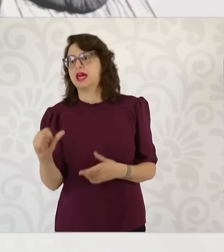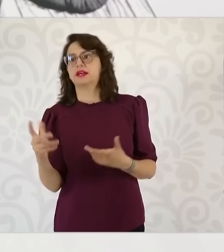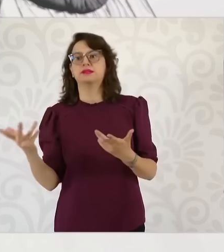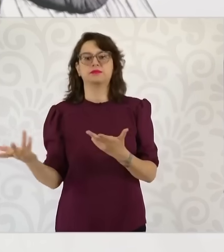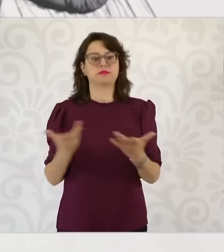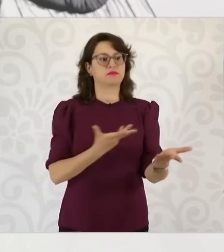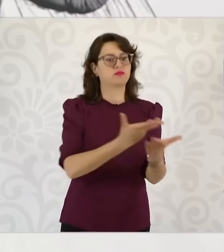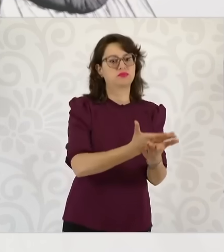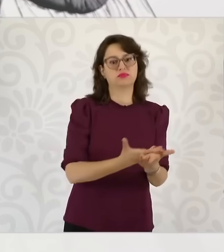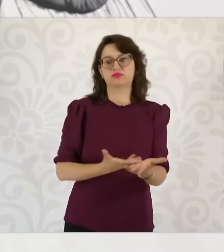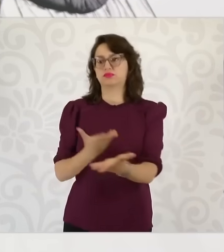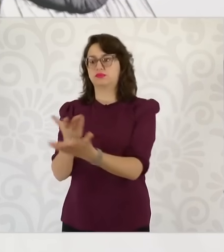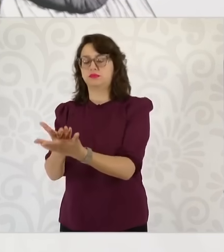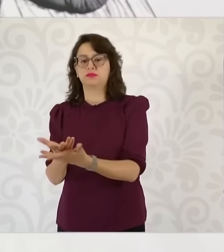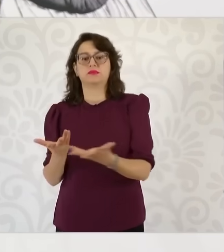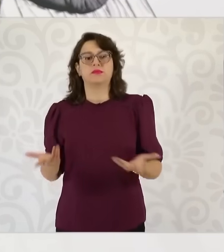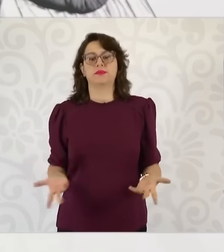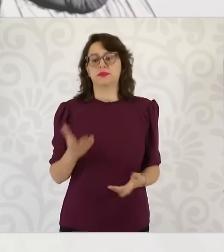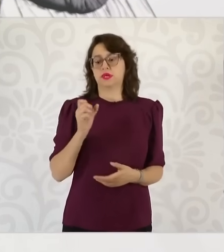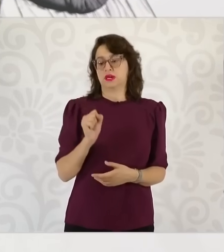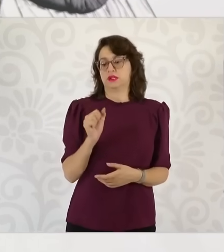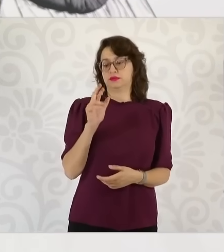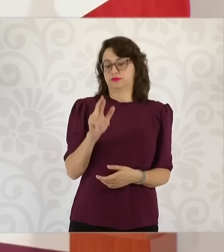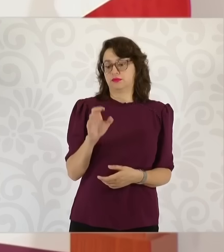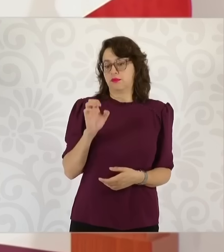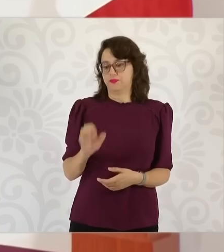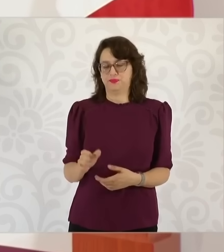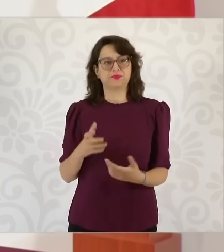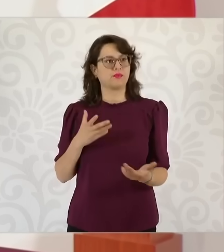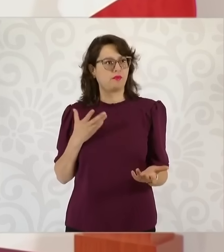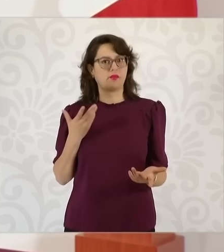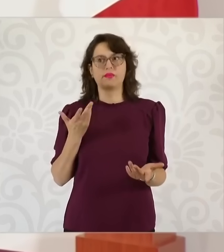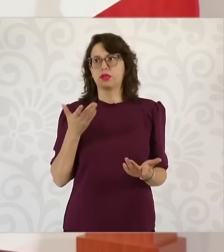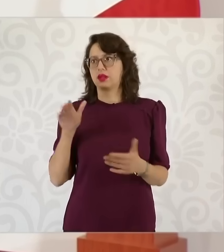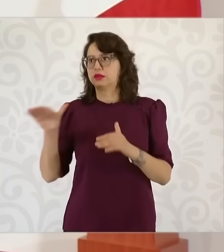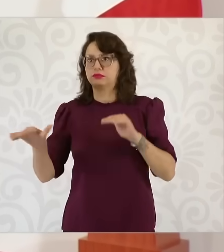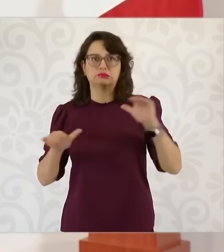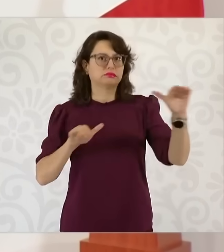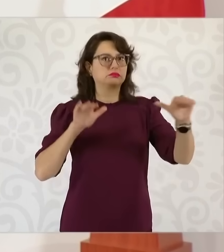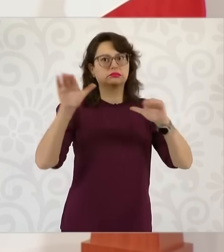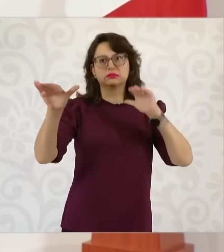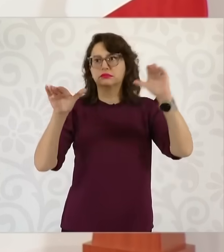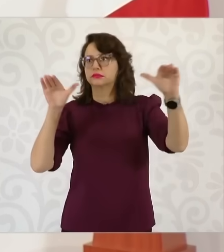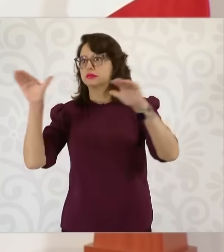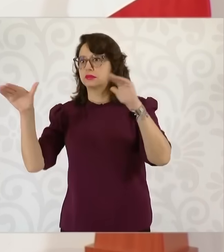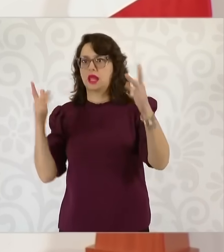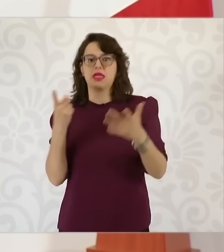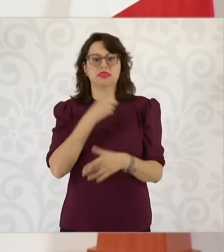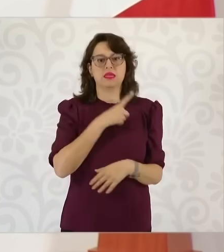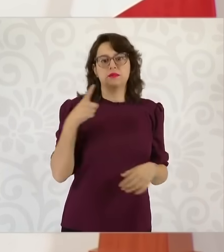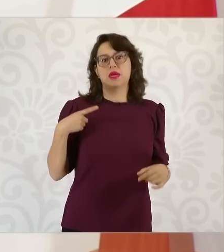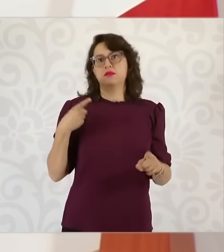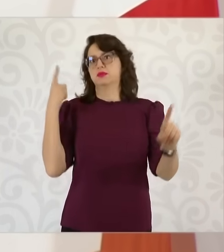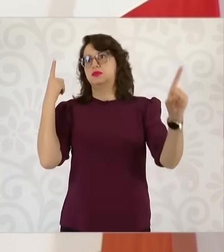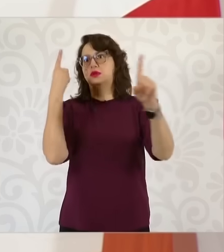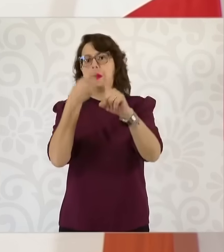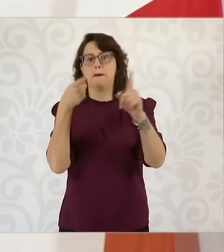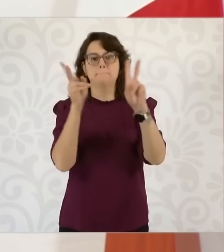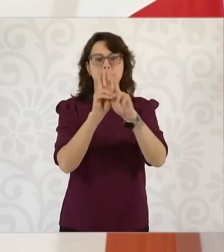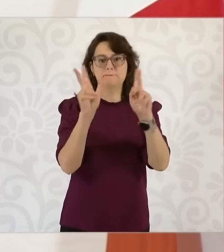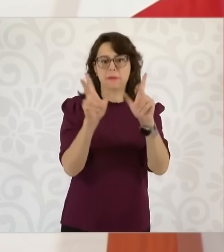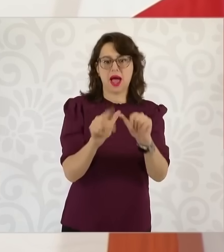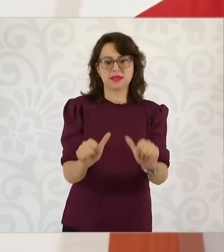el secretario de Relaciones Exteriores está en esa actividad, buscando por todos los medios que se construya la